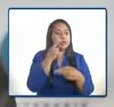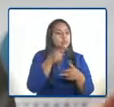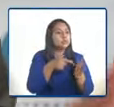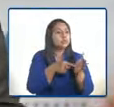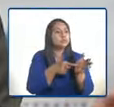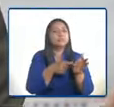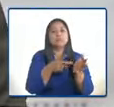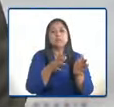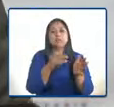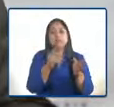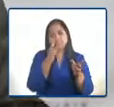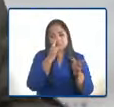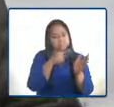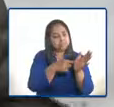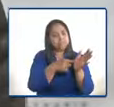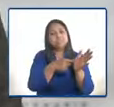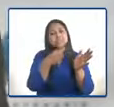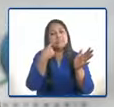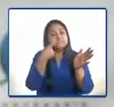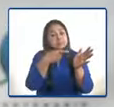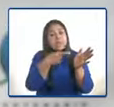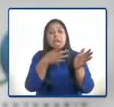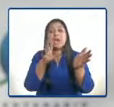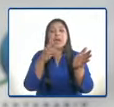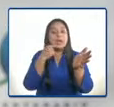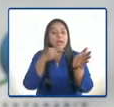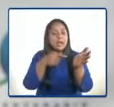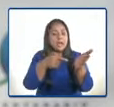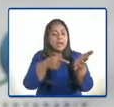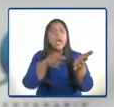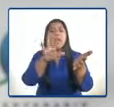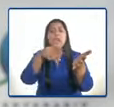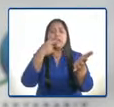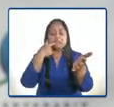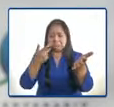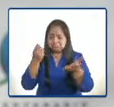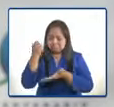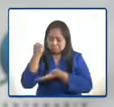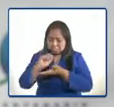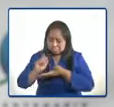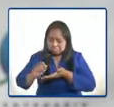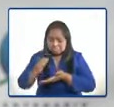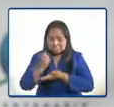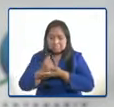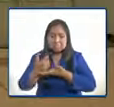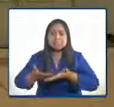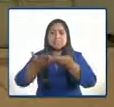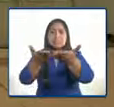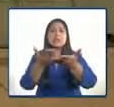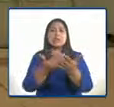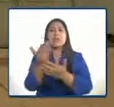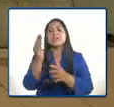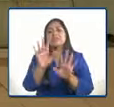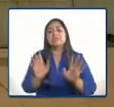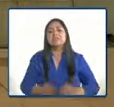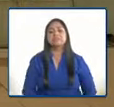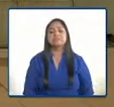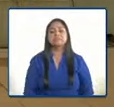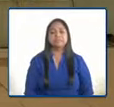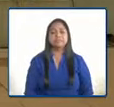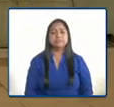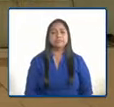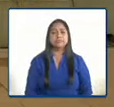nuevo, puede demostrarnos a nosotros y nosotros sin ningún problema le entregamos su cartilla nueva. Muchas gracias, señor director.